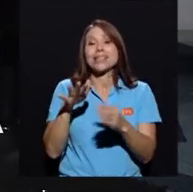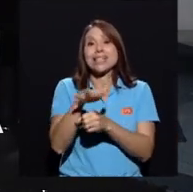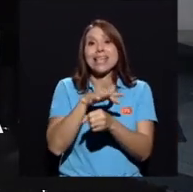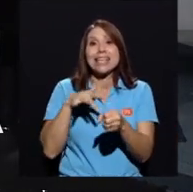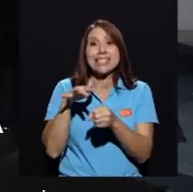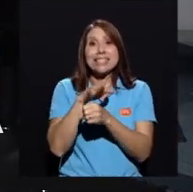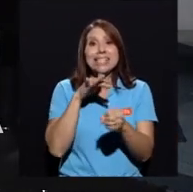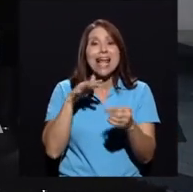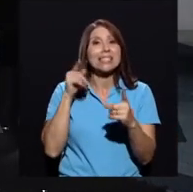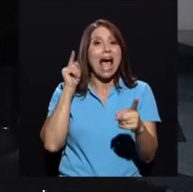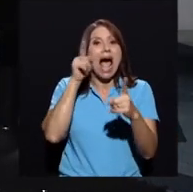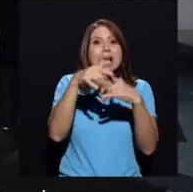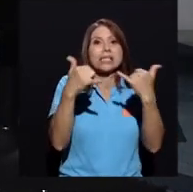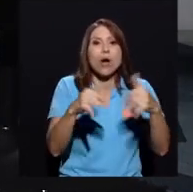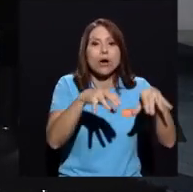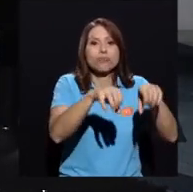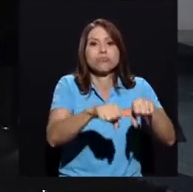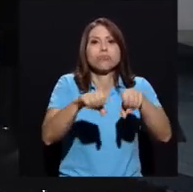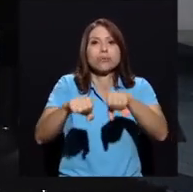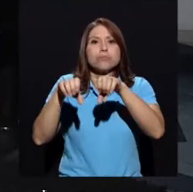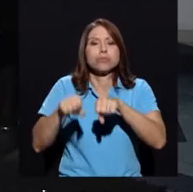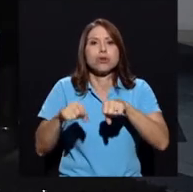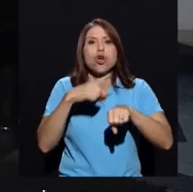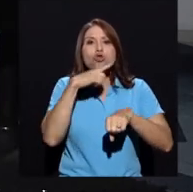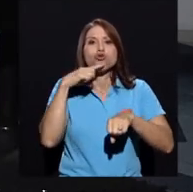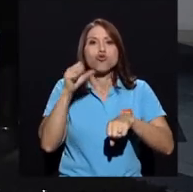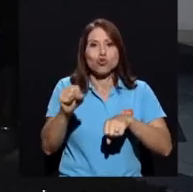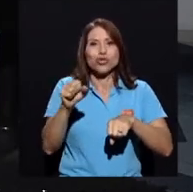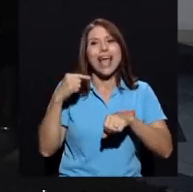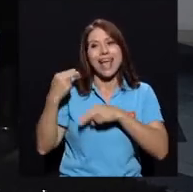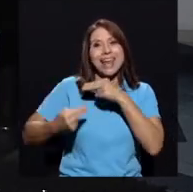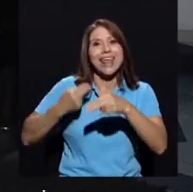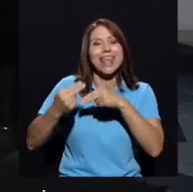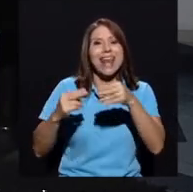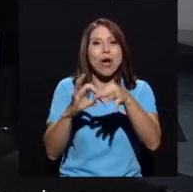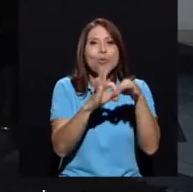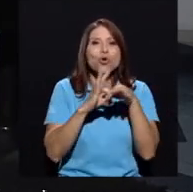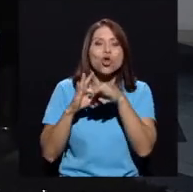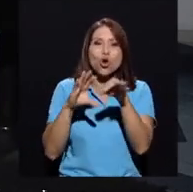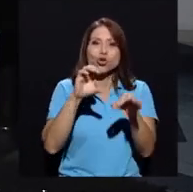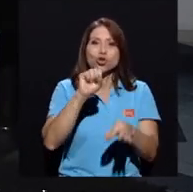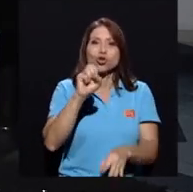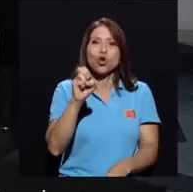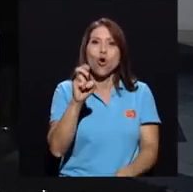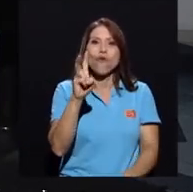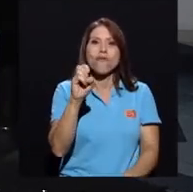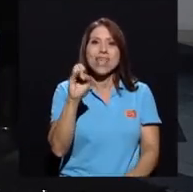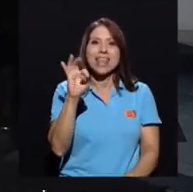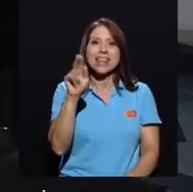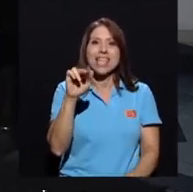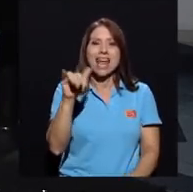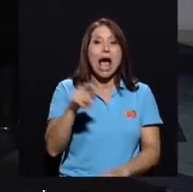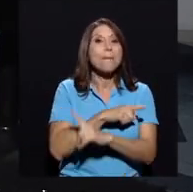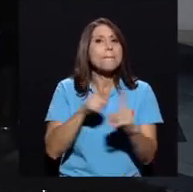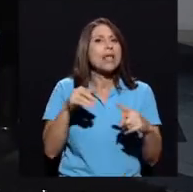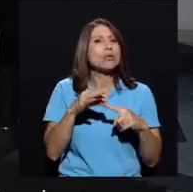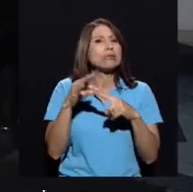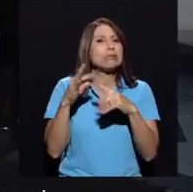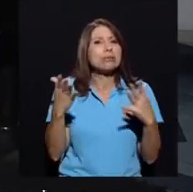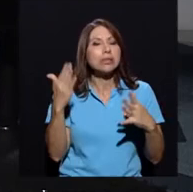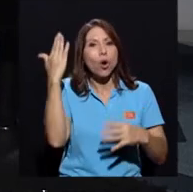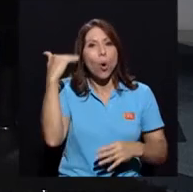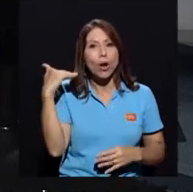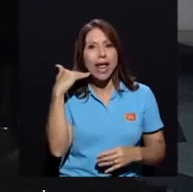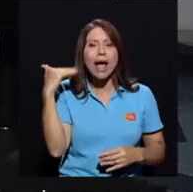heredera de la Unión Soviética. Y el punto más candente, una y otra vez, Corea. ¿Por qué? Porque había